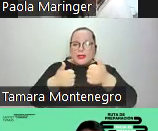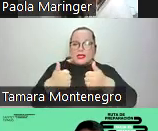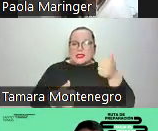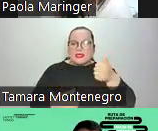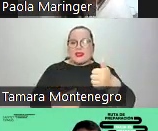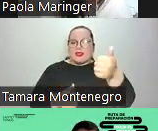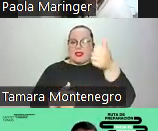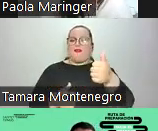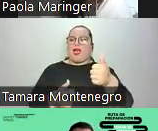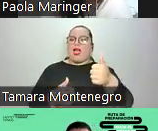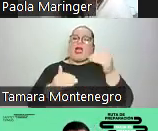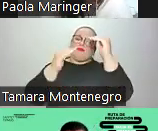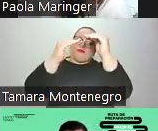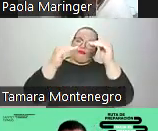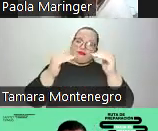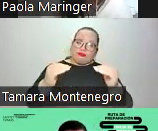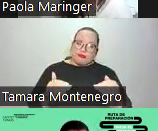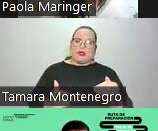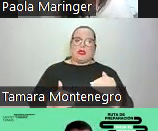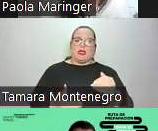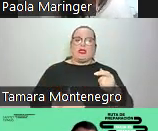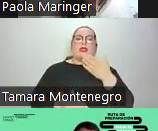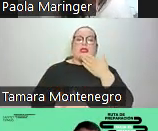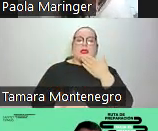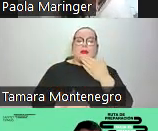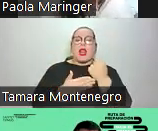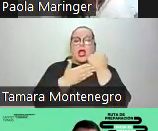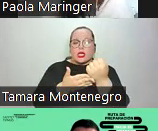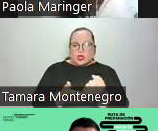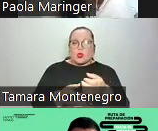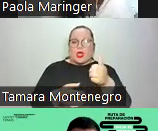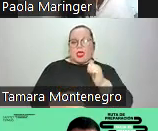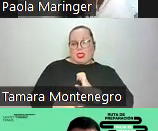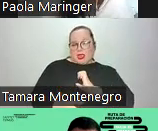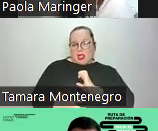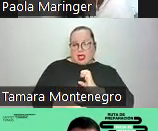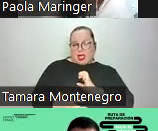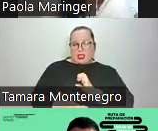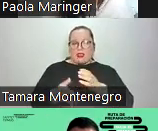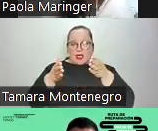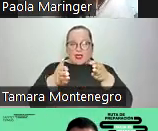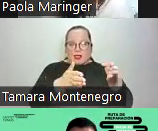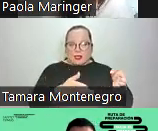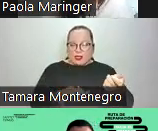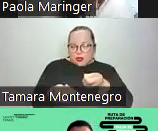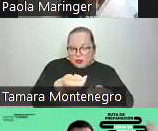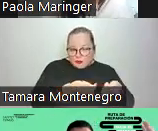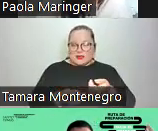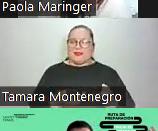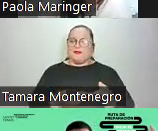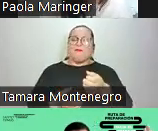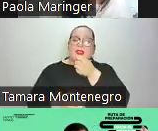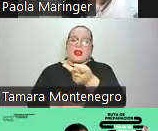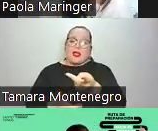competencias directivas y genéricas, con coaching antológico y de mediación. Sin más preámbulos, quiero darle la más cordial bienvenida a ambas y